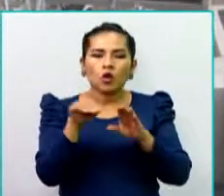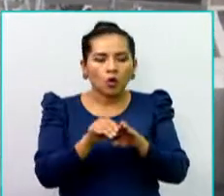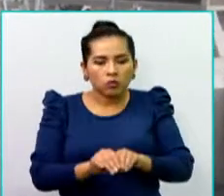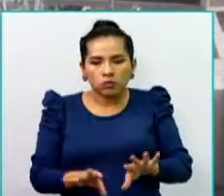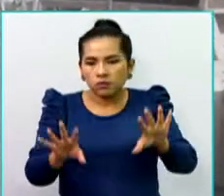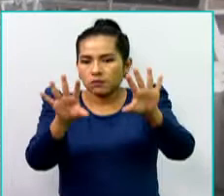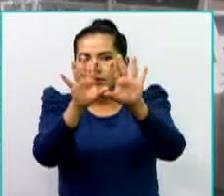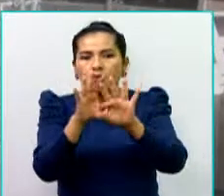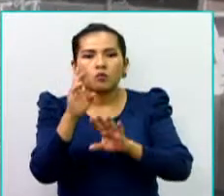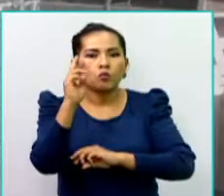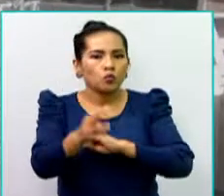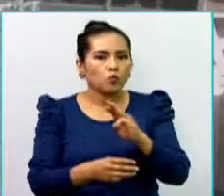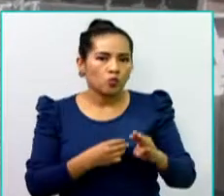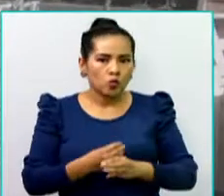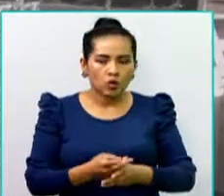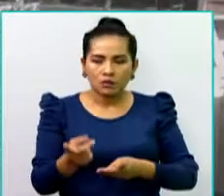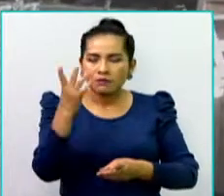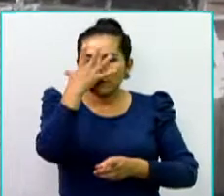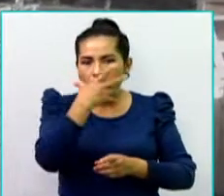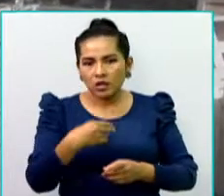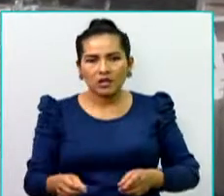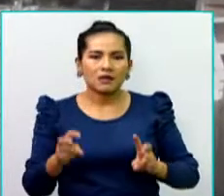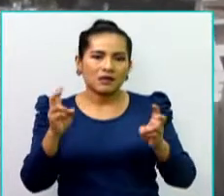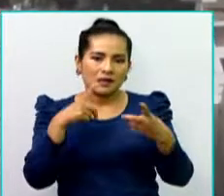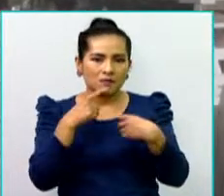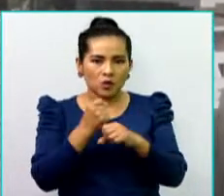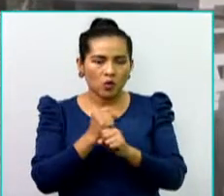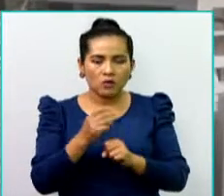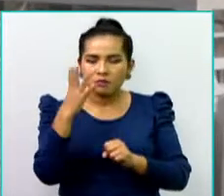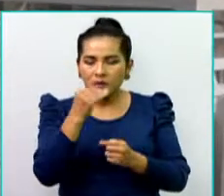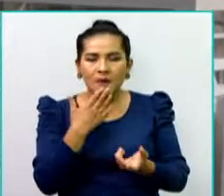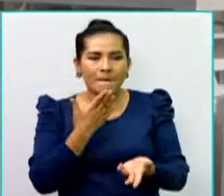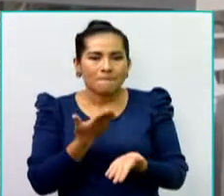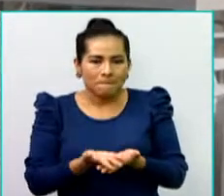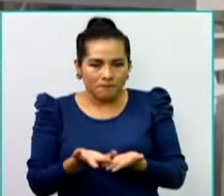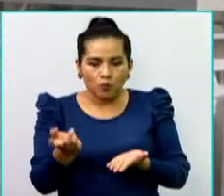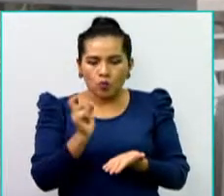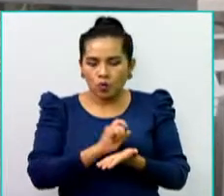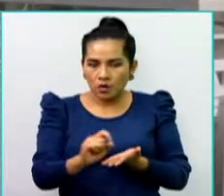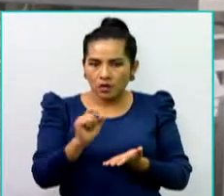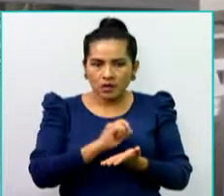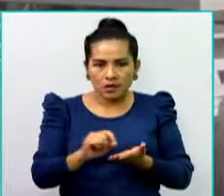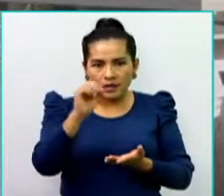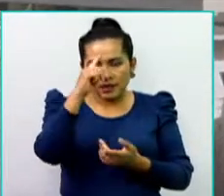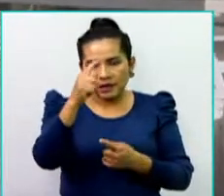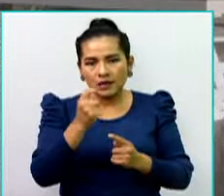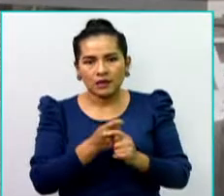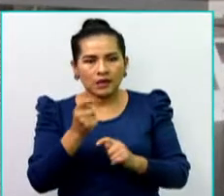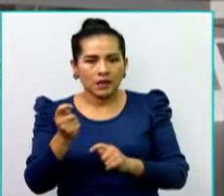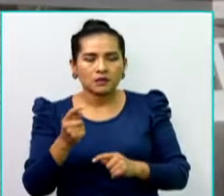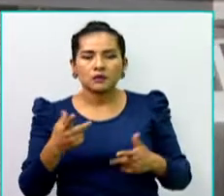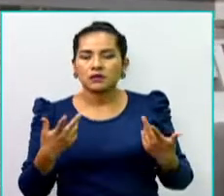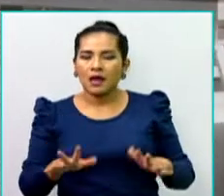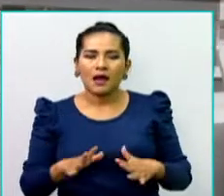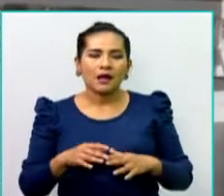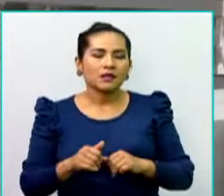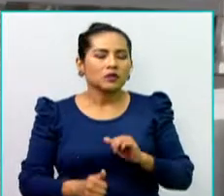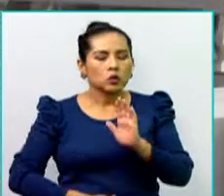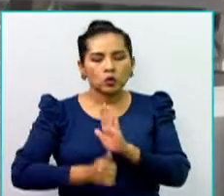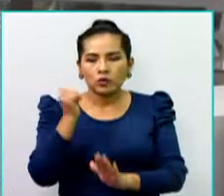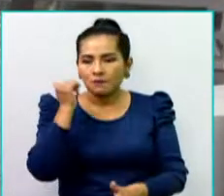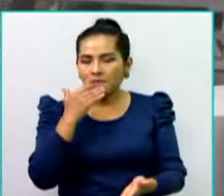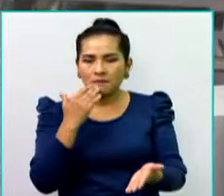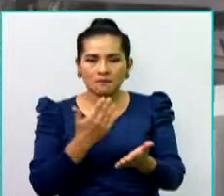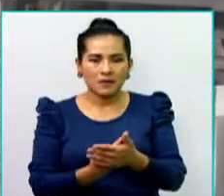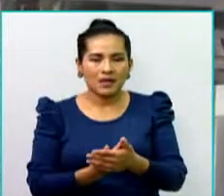obra hermosa, es un relojito dramatúrgico, muy bien escrita. Y nada, es súper, súper